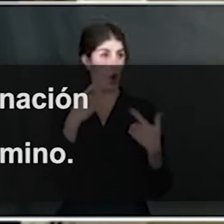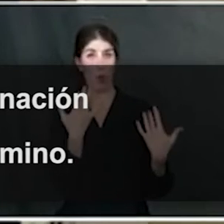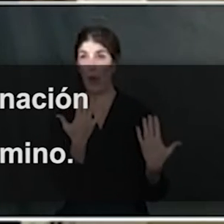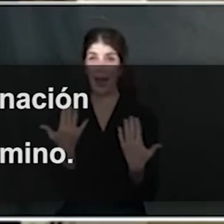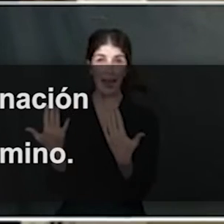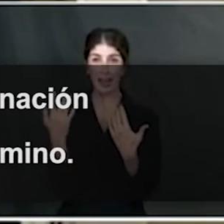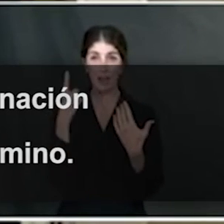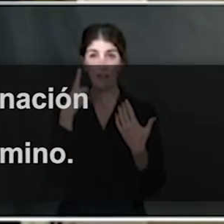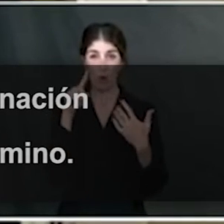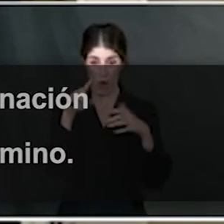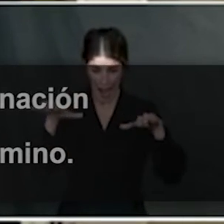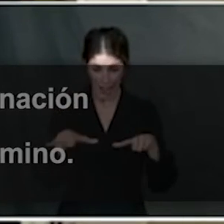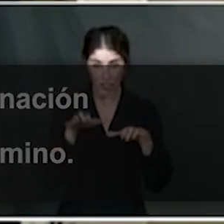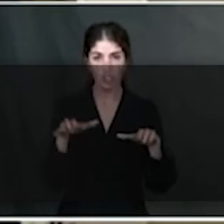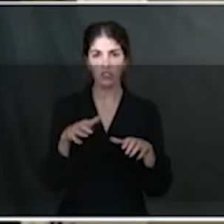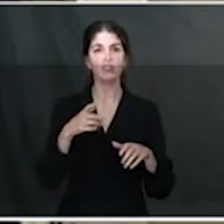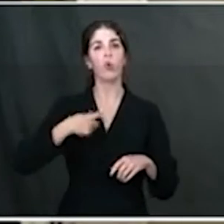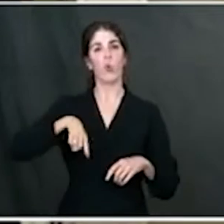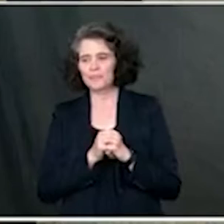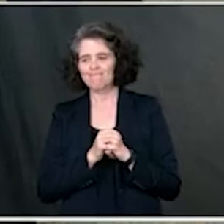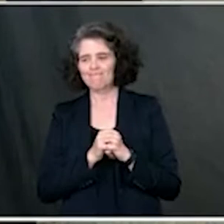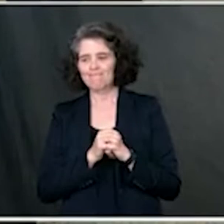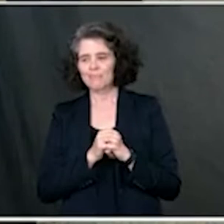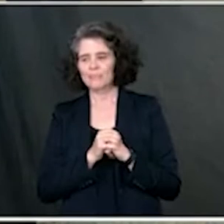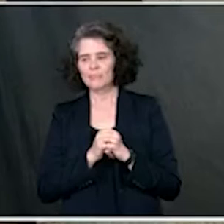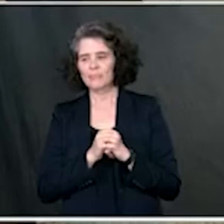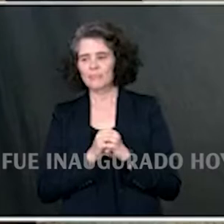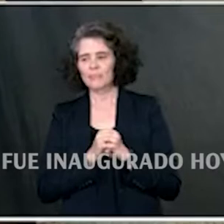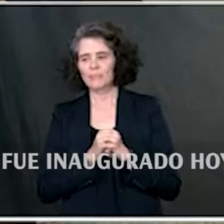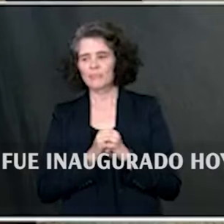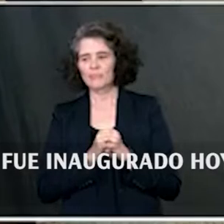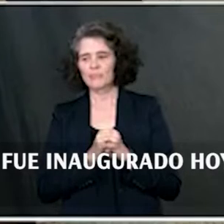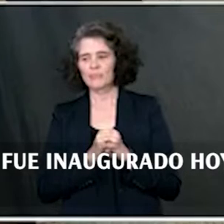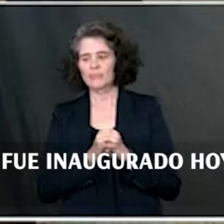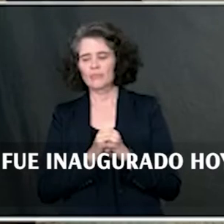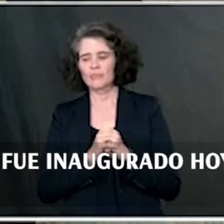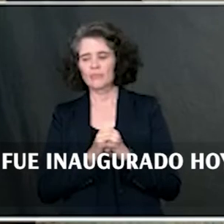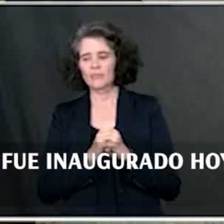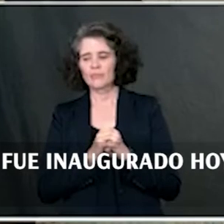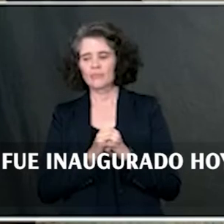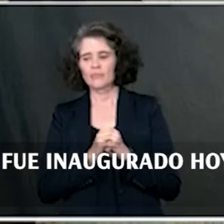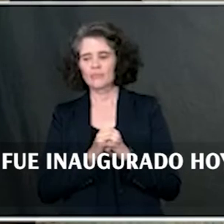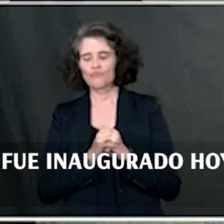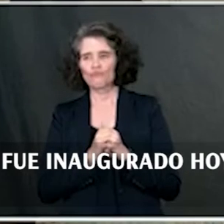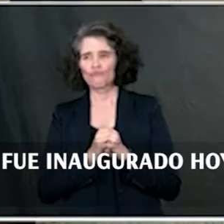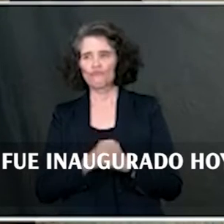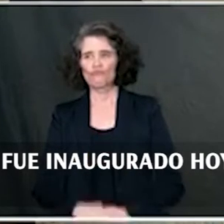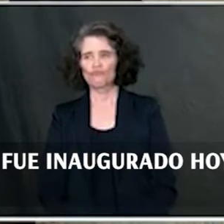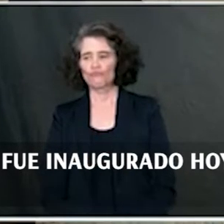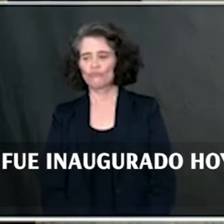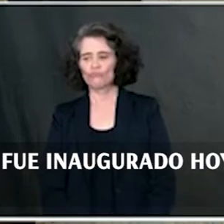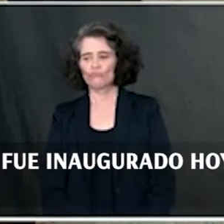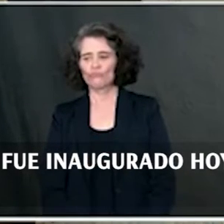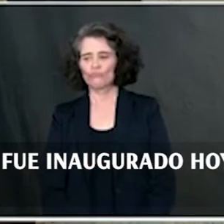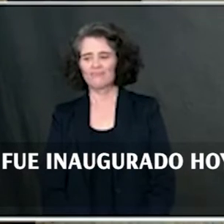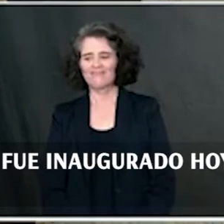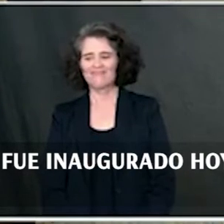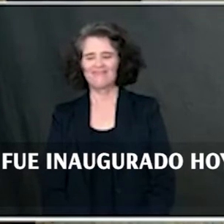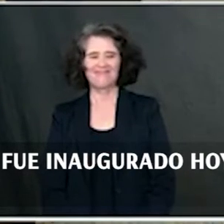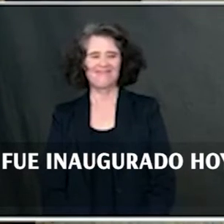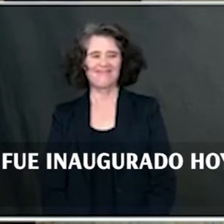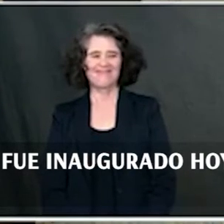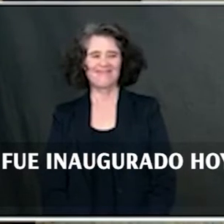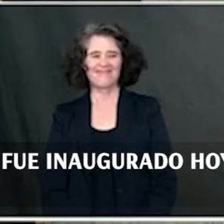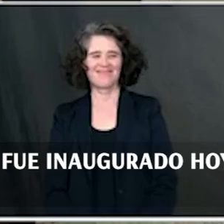point. Help is on the way. En su primer día completo en la presidencia estadounidense, Biden también ha firmado